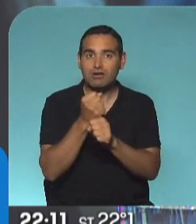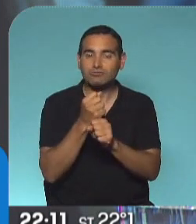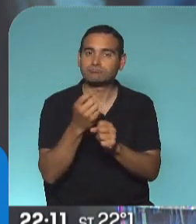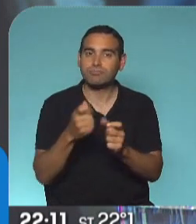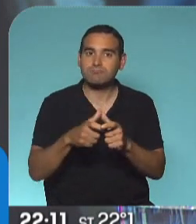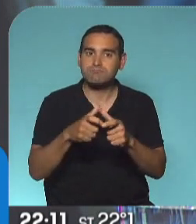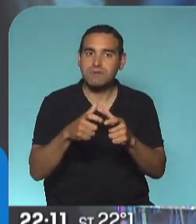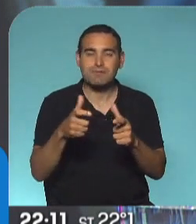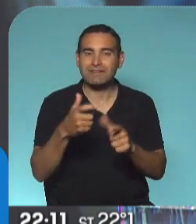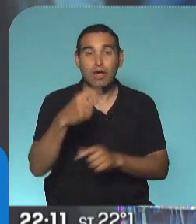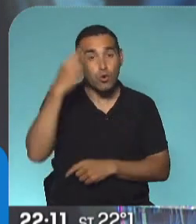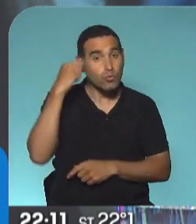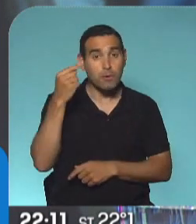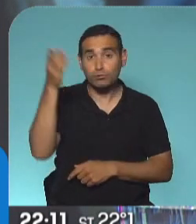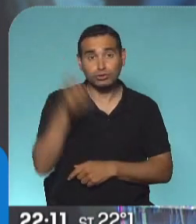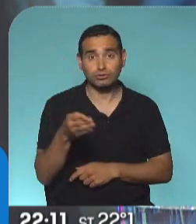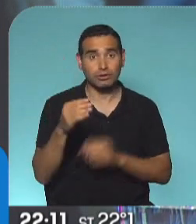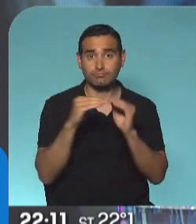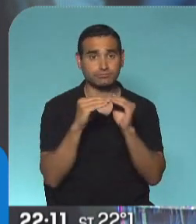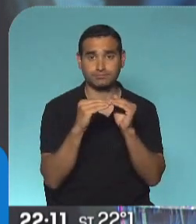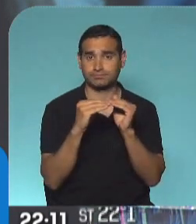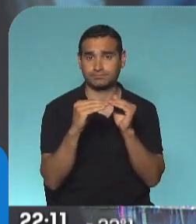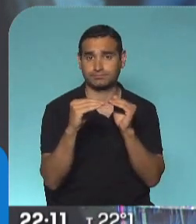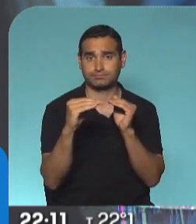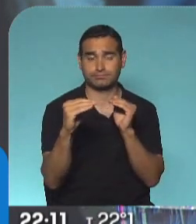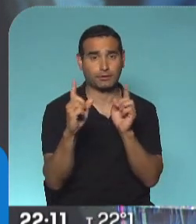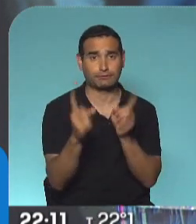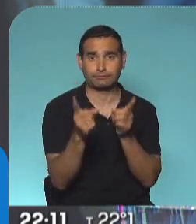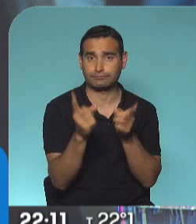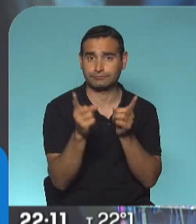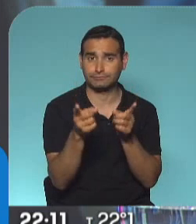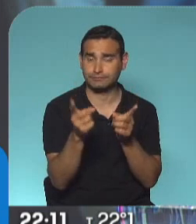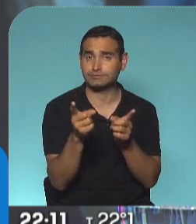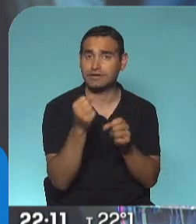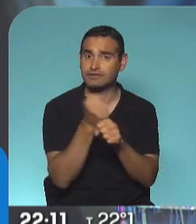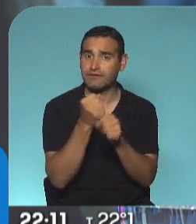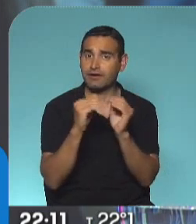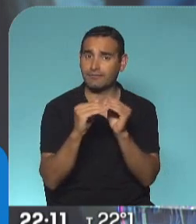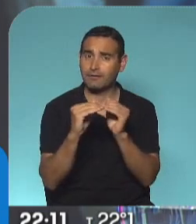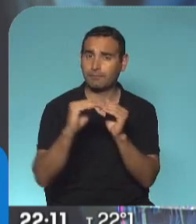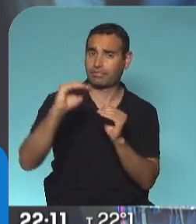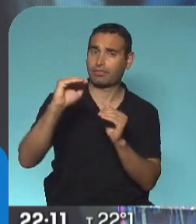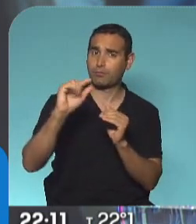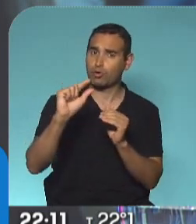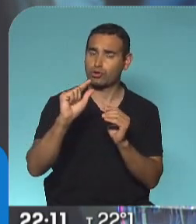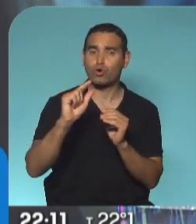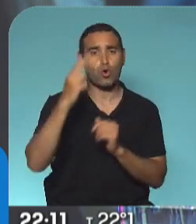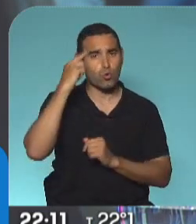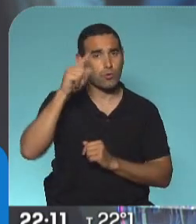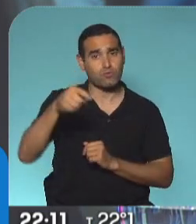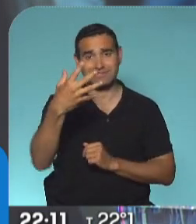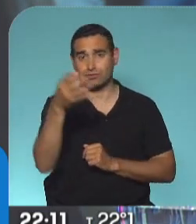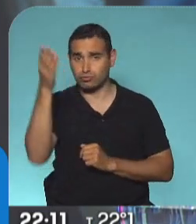esa tasa llegó al 9% y parece que hubiera encontrado un piso porque ahí tuvo inclusive un pequeño ascenso al 9,5%